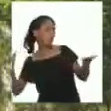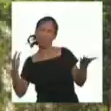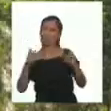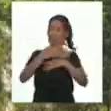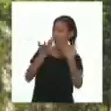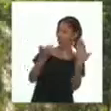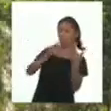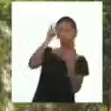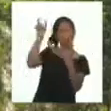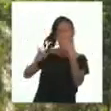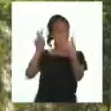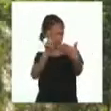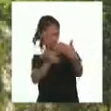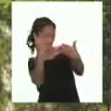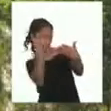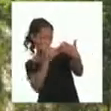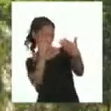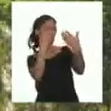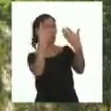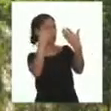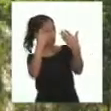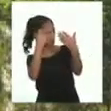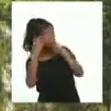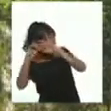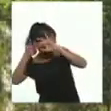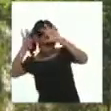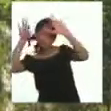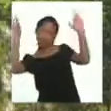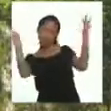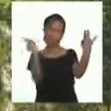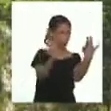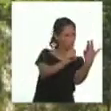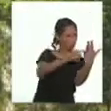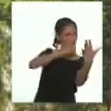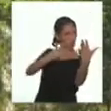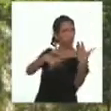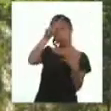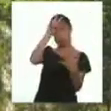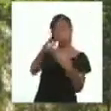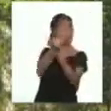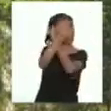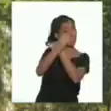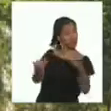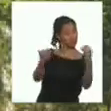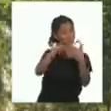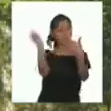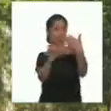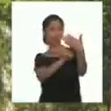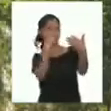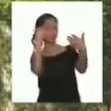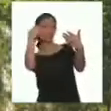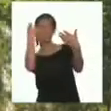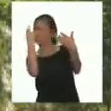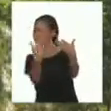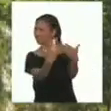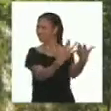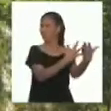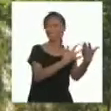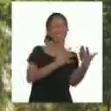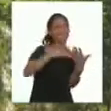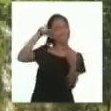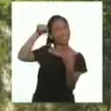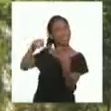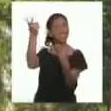sino para que quien viera la pintura pueda imaginar cómo fue ese momento histórico y comprenda la gran emoción que se